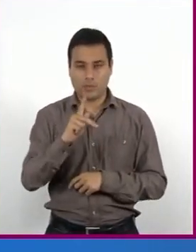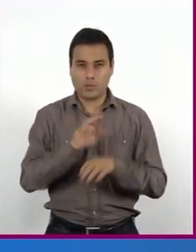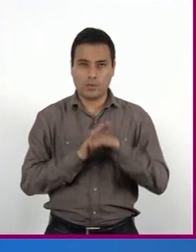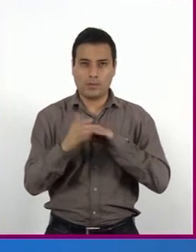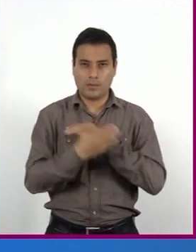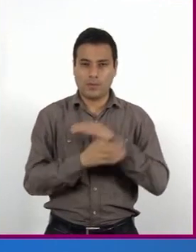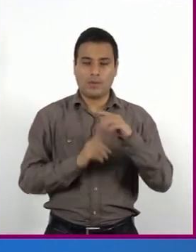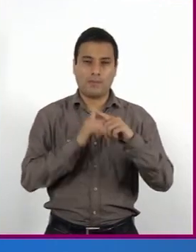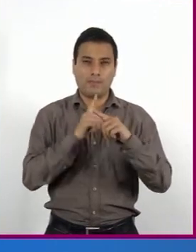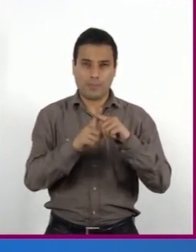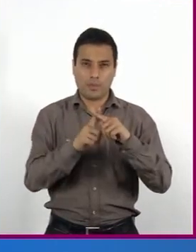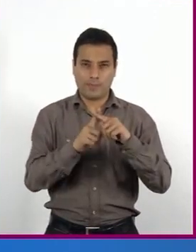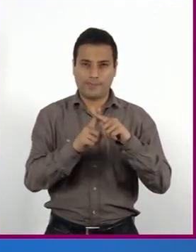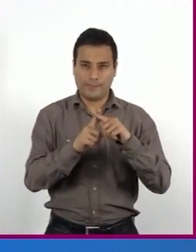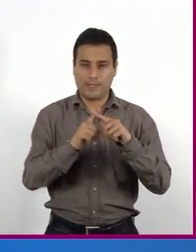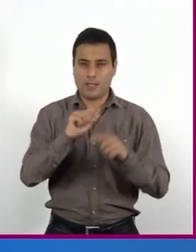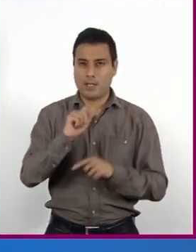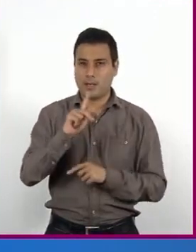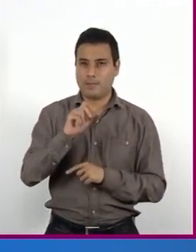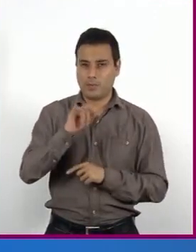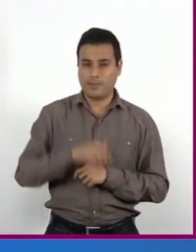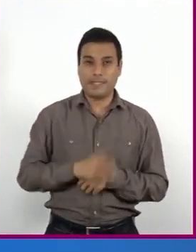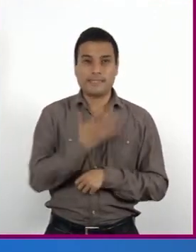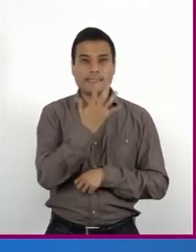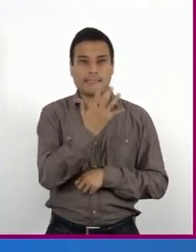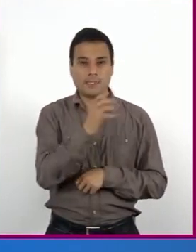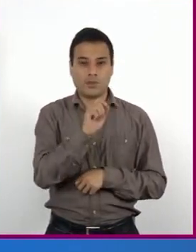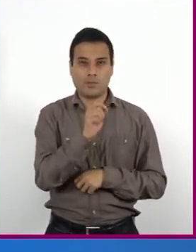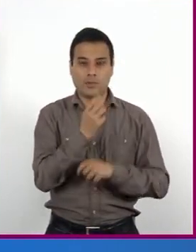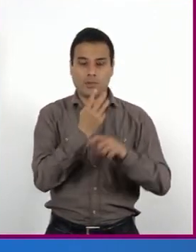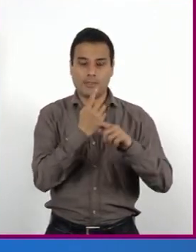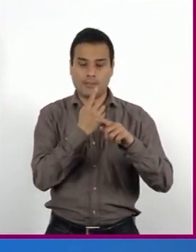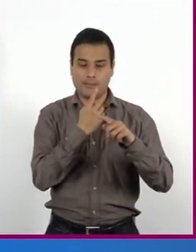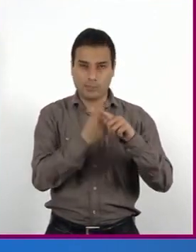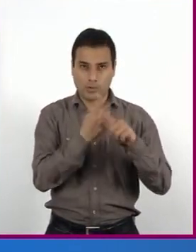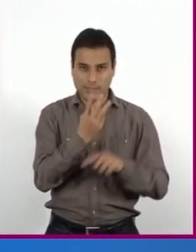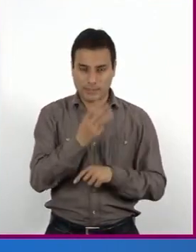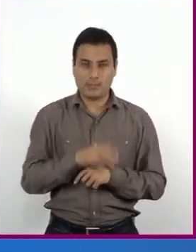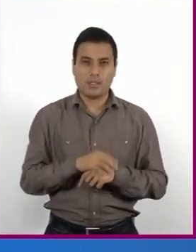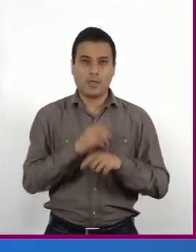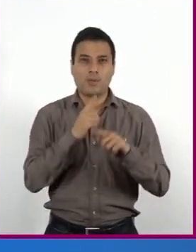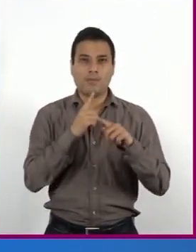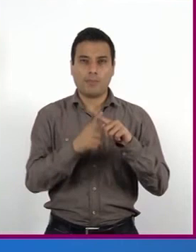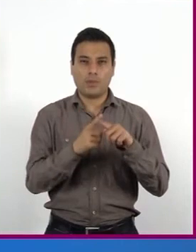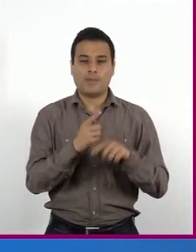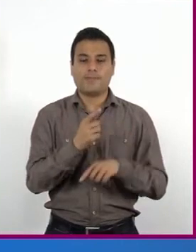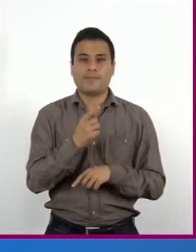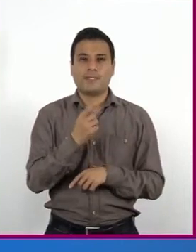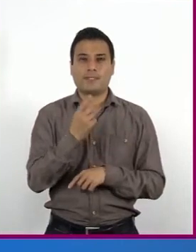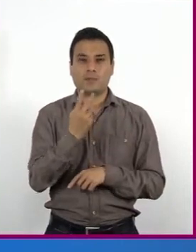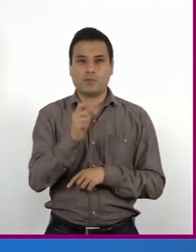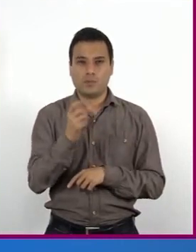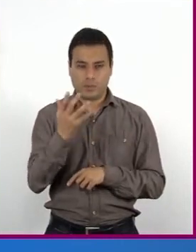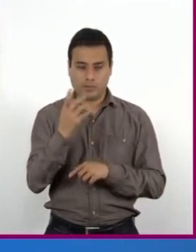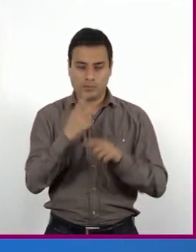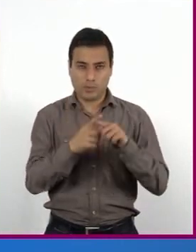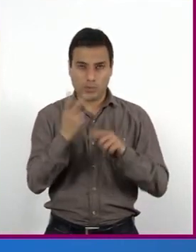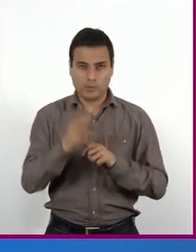apotema. Área es igual a 5 por 3 por 2.6 entre 2, que es igual